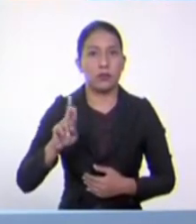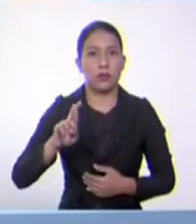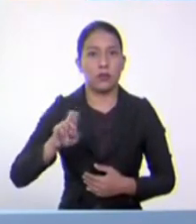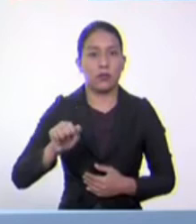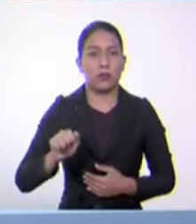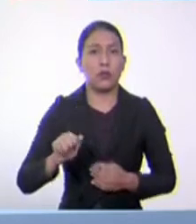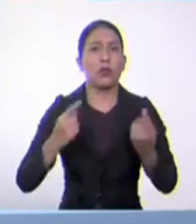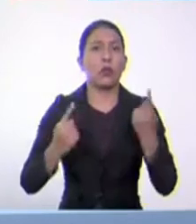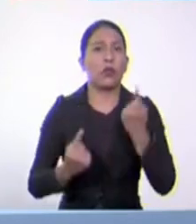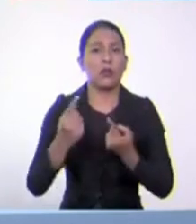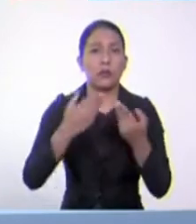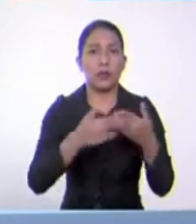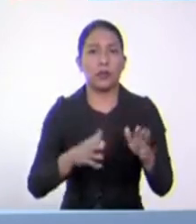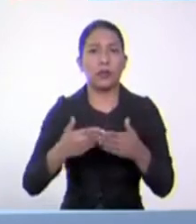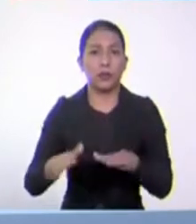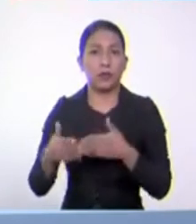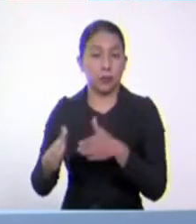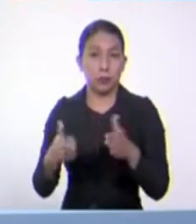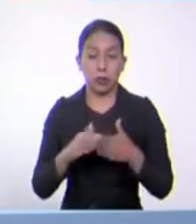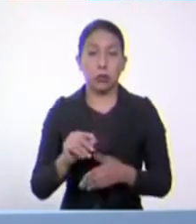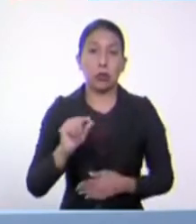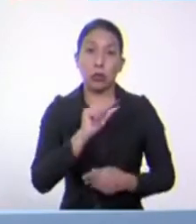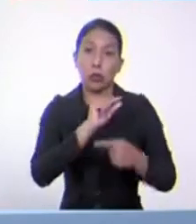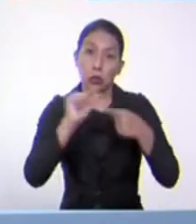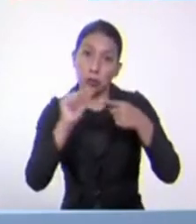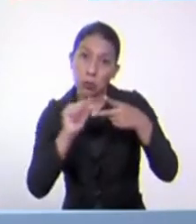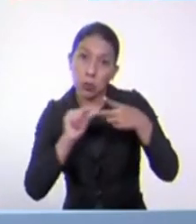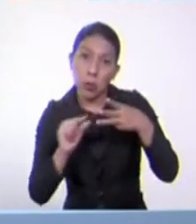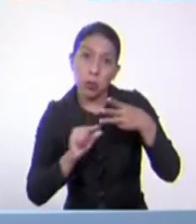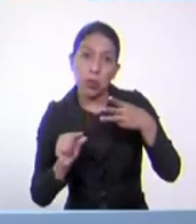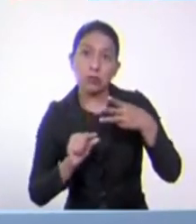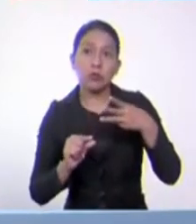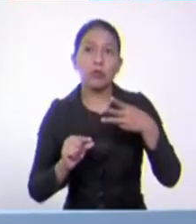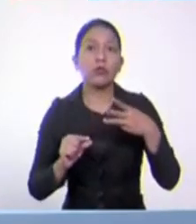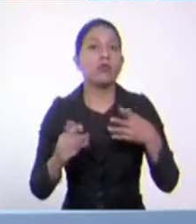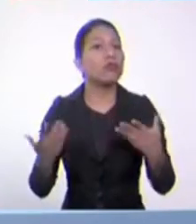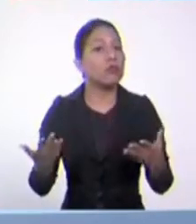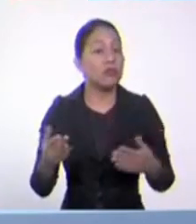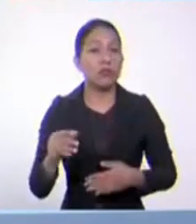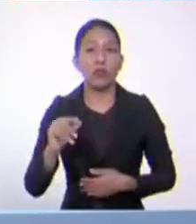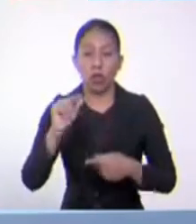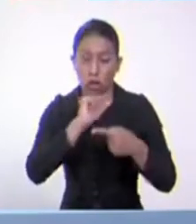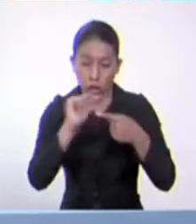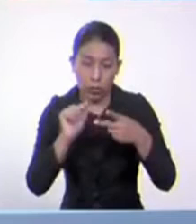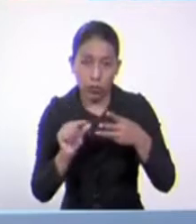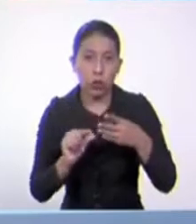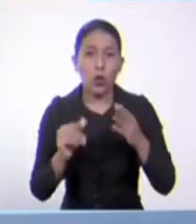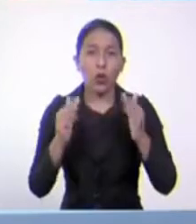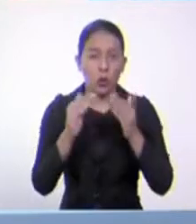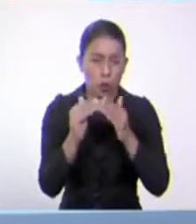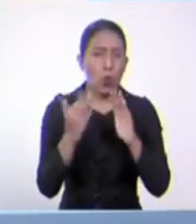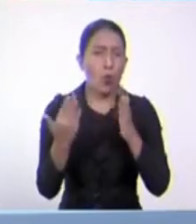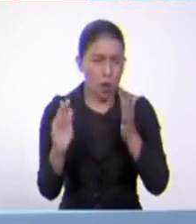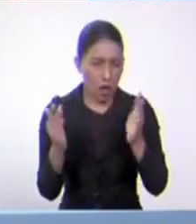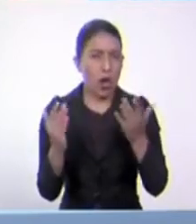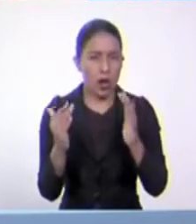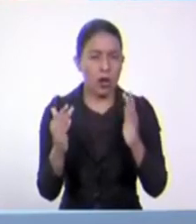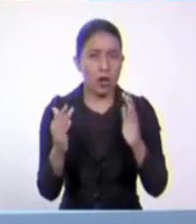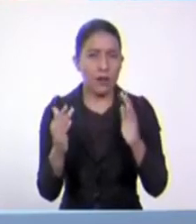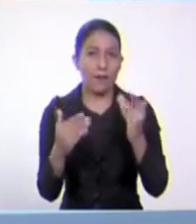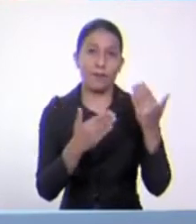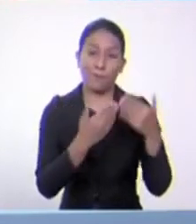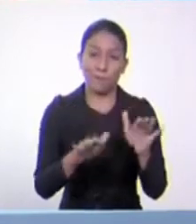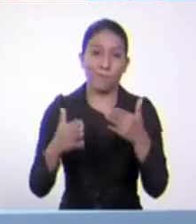diferenciar los organismos o el nombre de estos organismos con los nombres comunes que puedan ser dados en